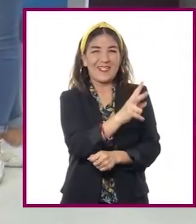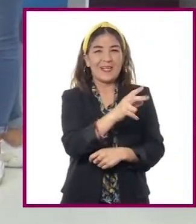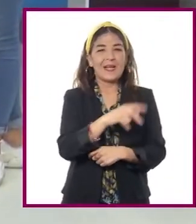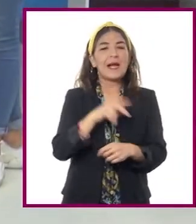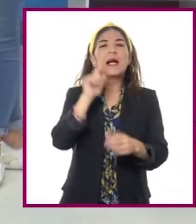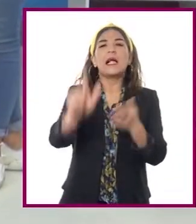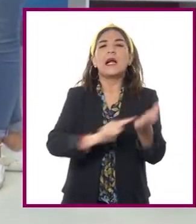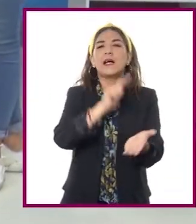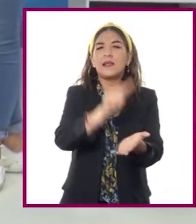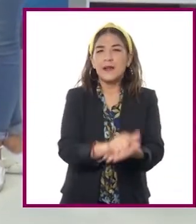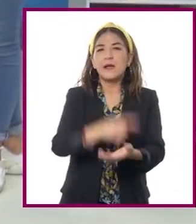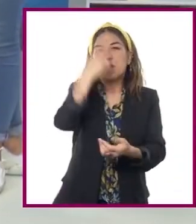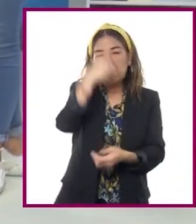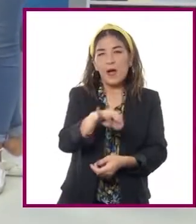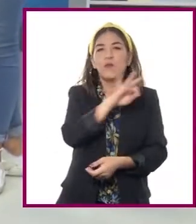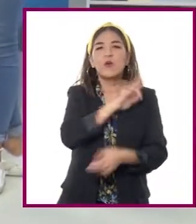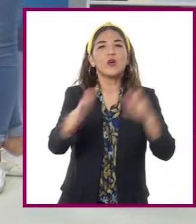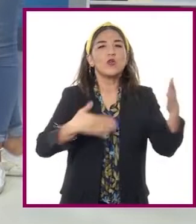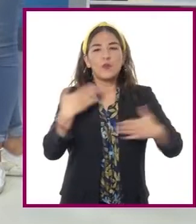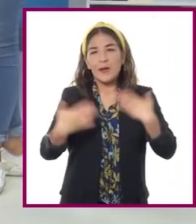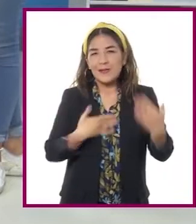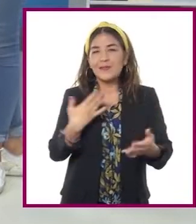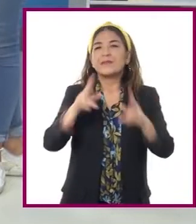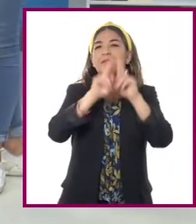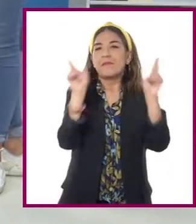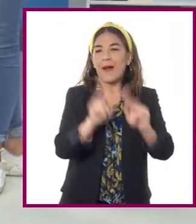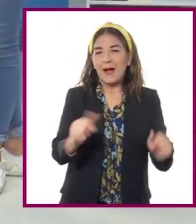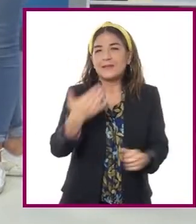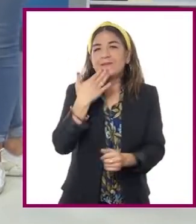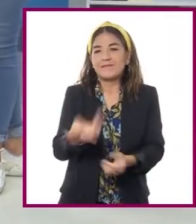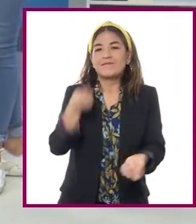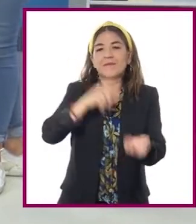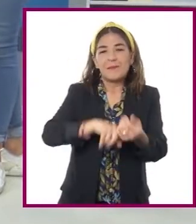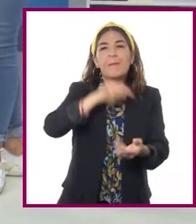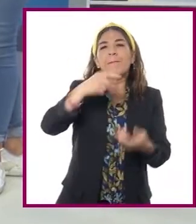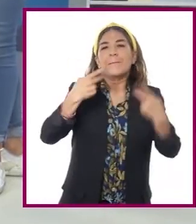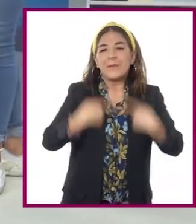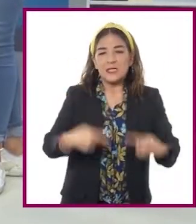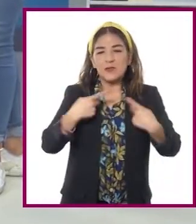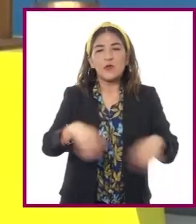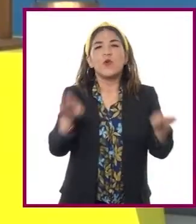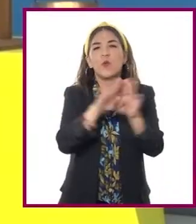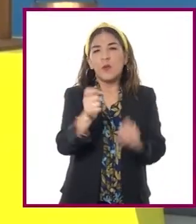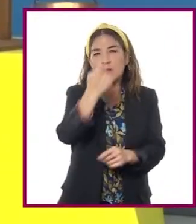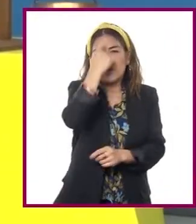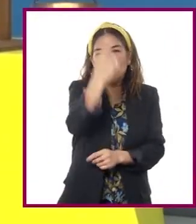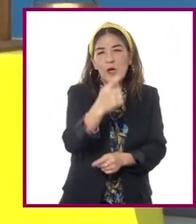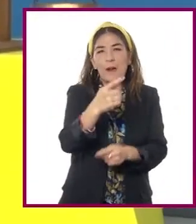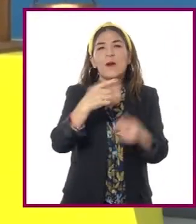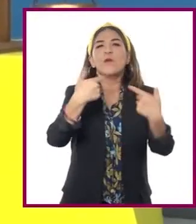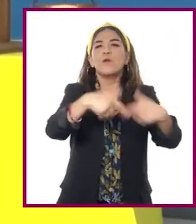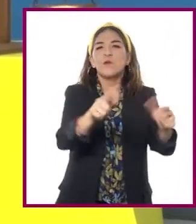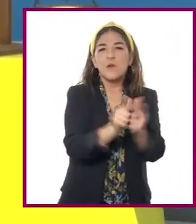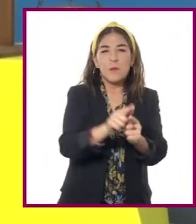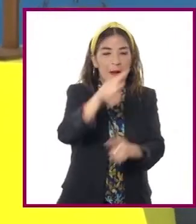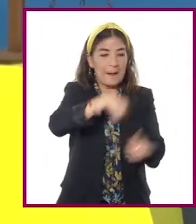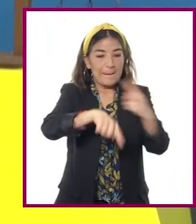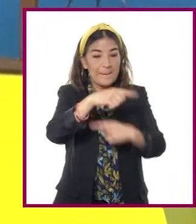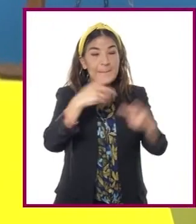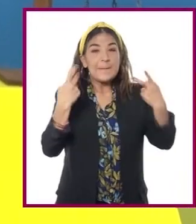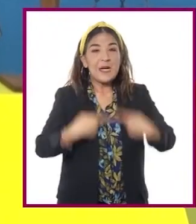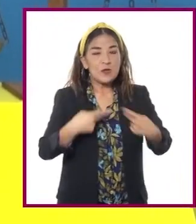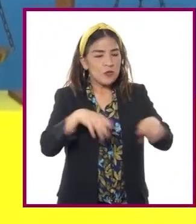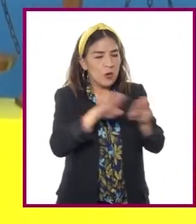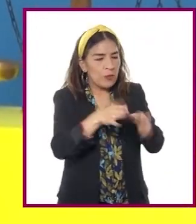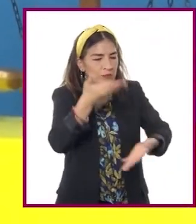las leyes permiten una convivencia armónica en la sociedad. Son creadas por un grupo de personas con autoridad